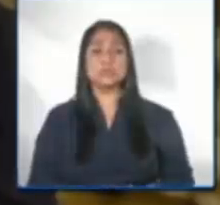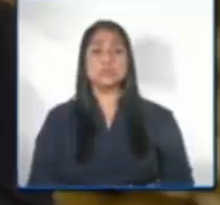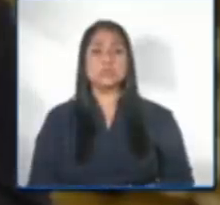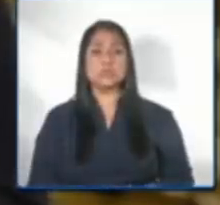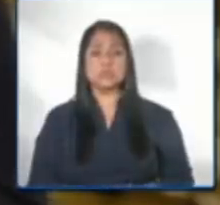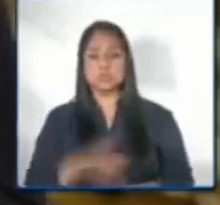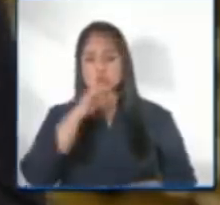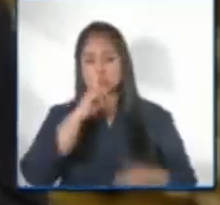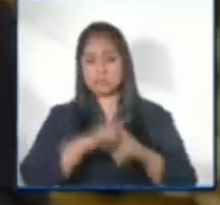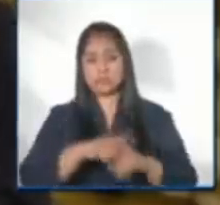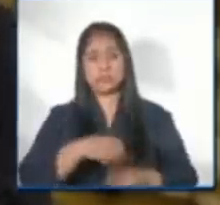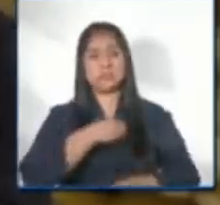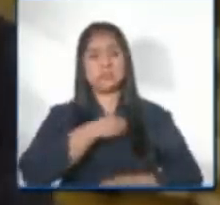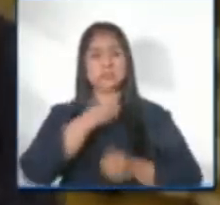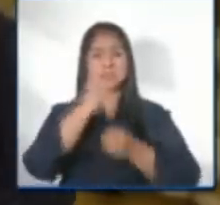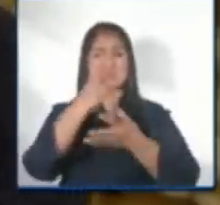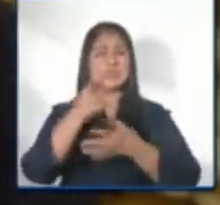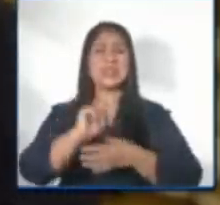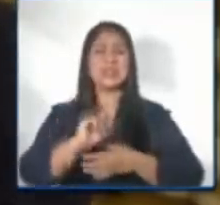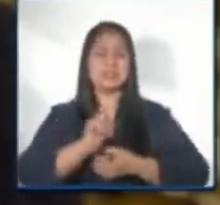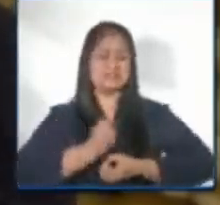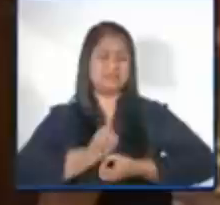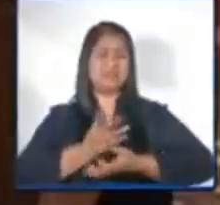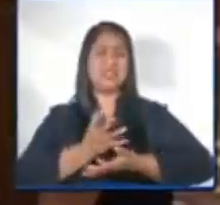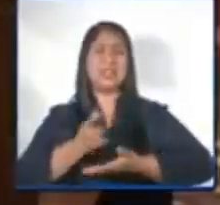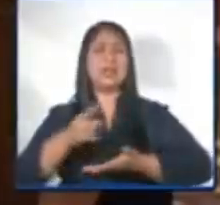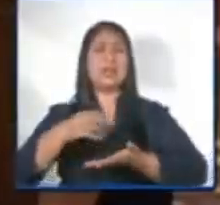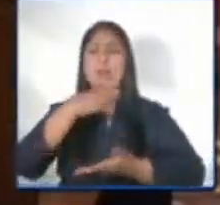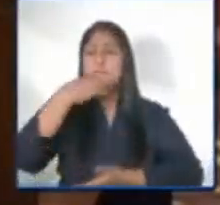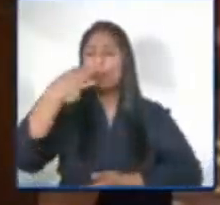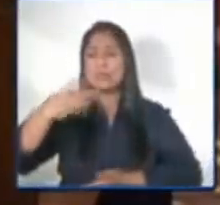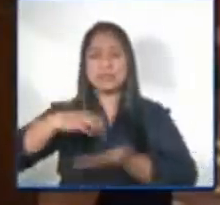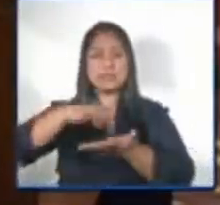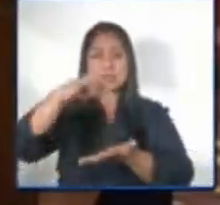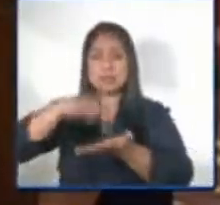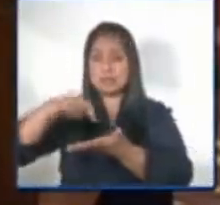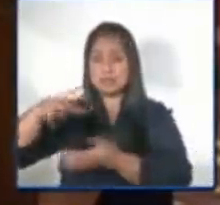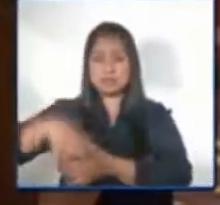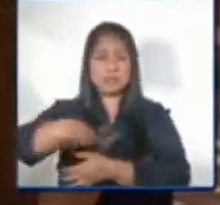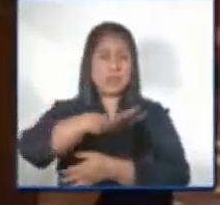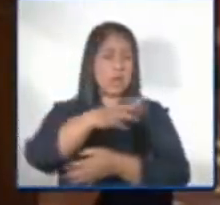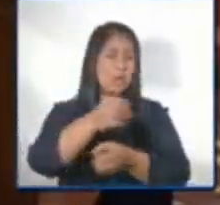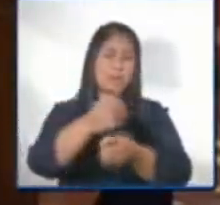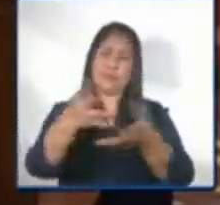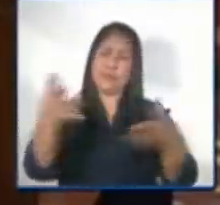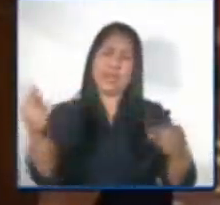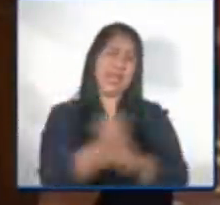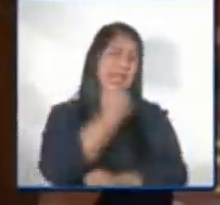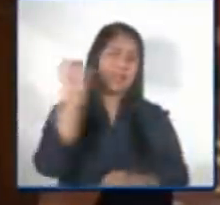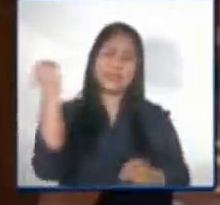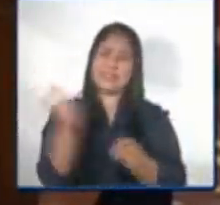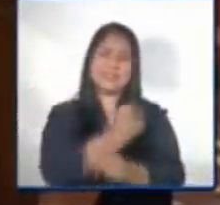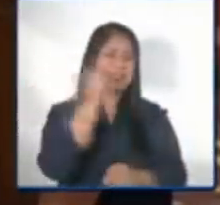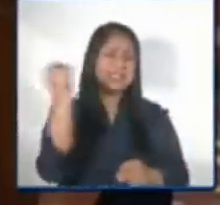Y quisiera no externar las realidades de este país, porque han pasado décadas, años